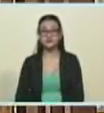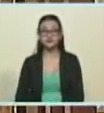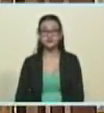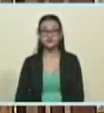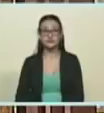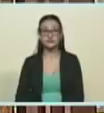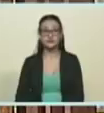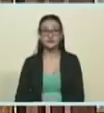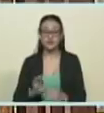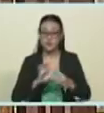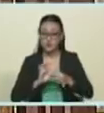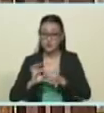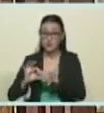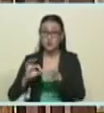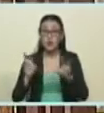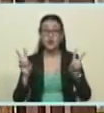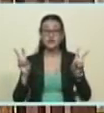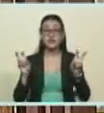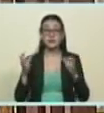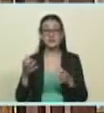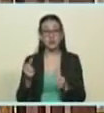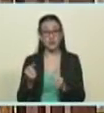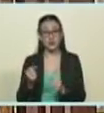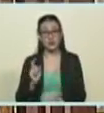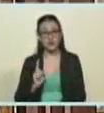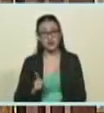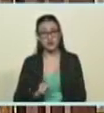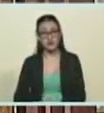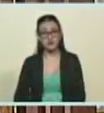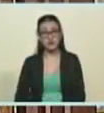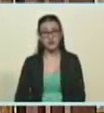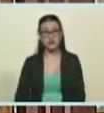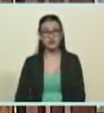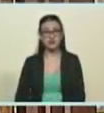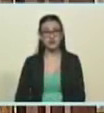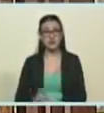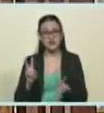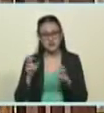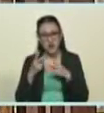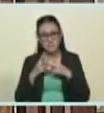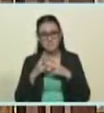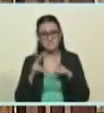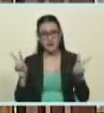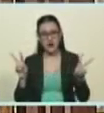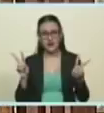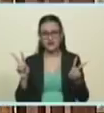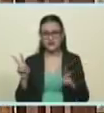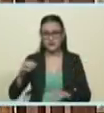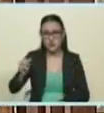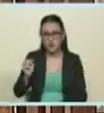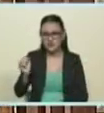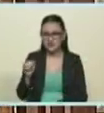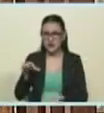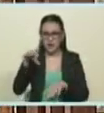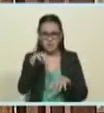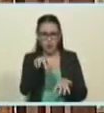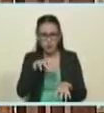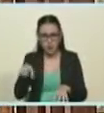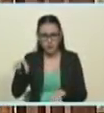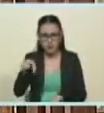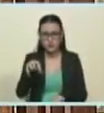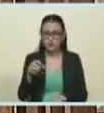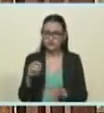tenemos que coordinar el tema de la seguridad, los cuadrantes de paz, estudien los cuadrantes de paz, expliquemos bien los cuadrantes